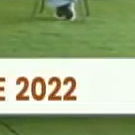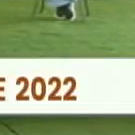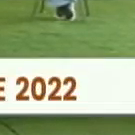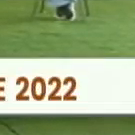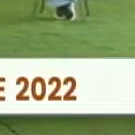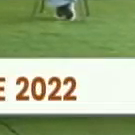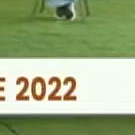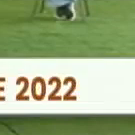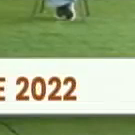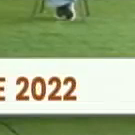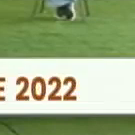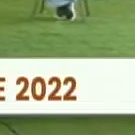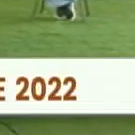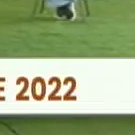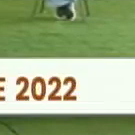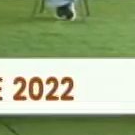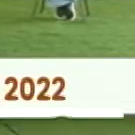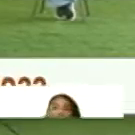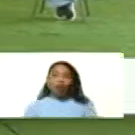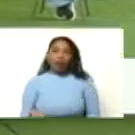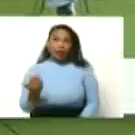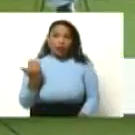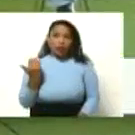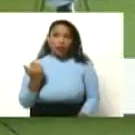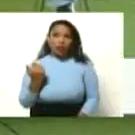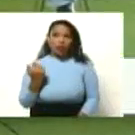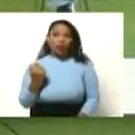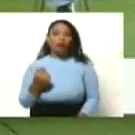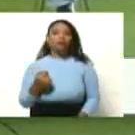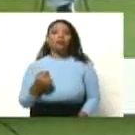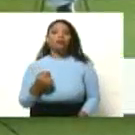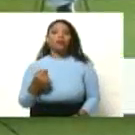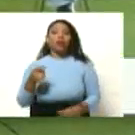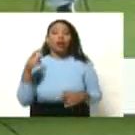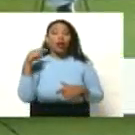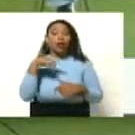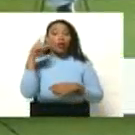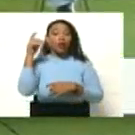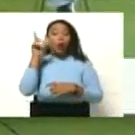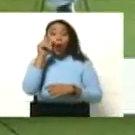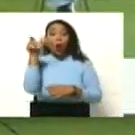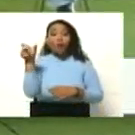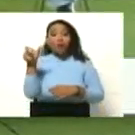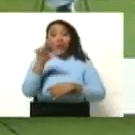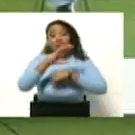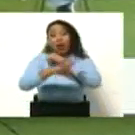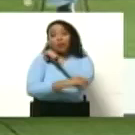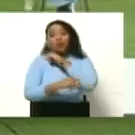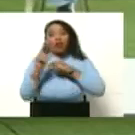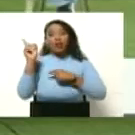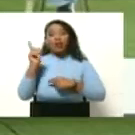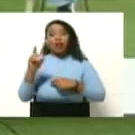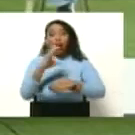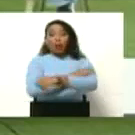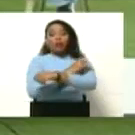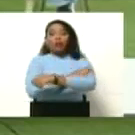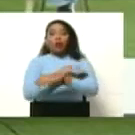Y la policía española terminó metiendo presos a los que protestaban contra Franco, no a los fascistas. Así es la derecha en el